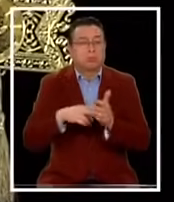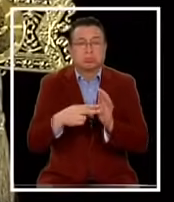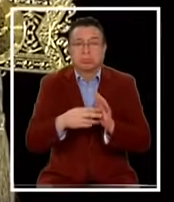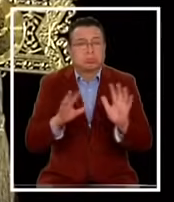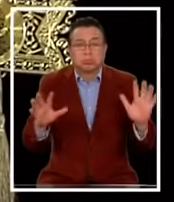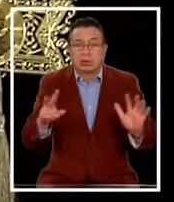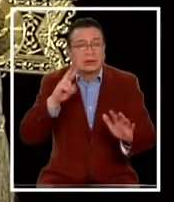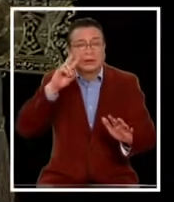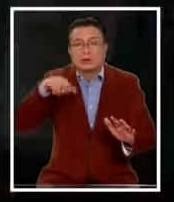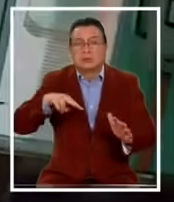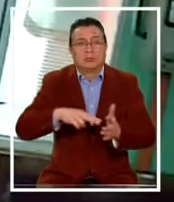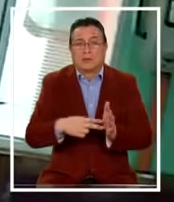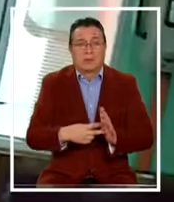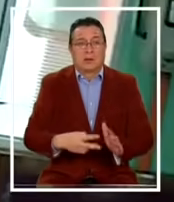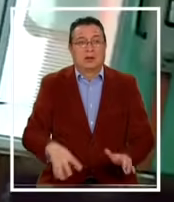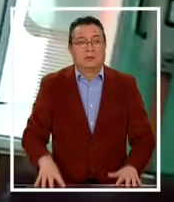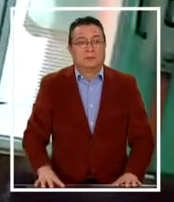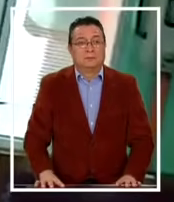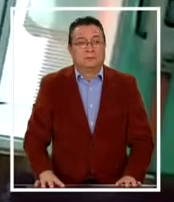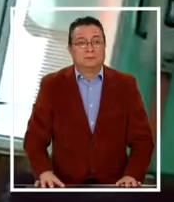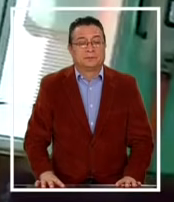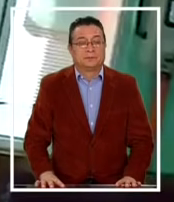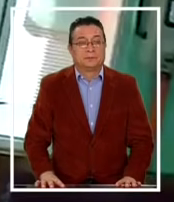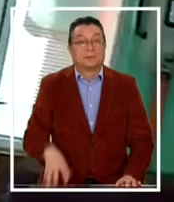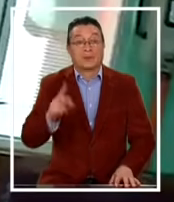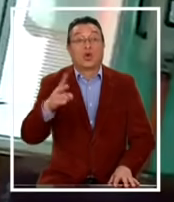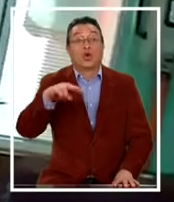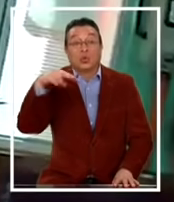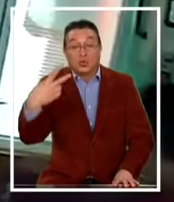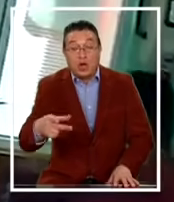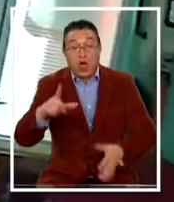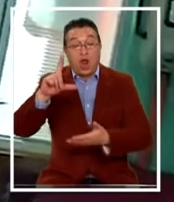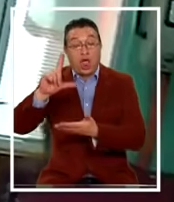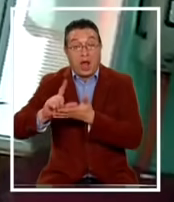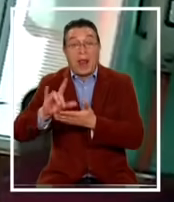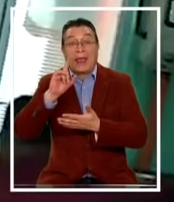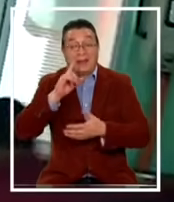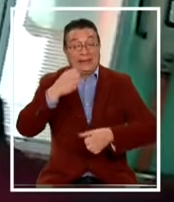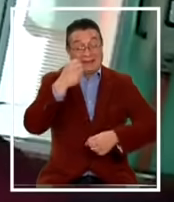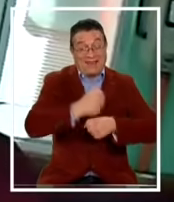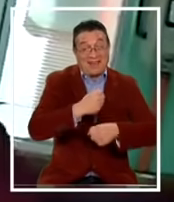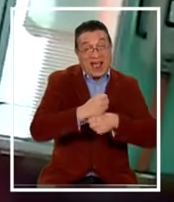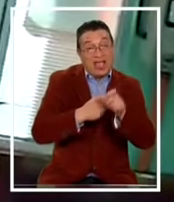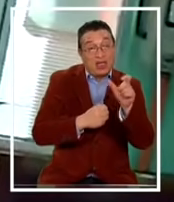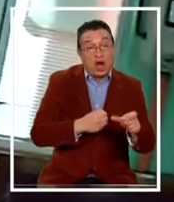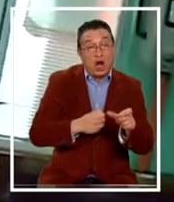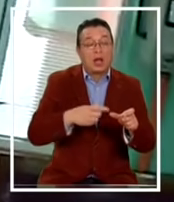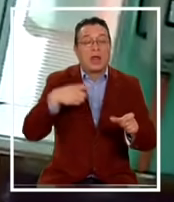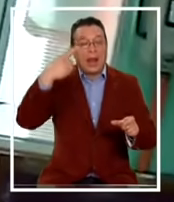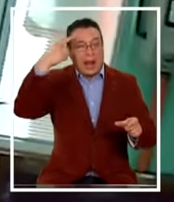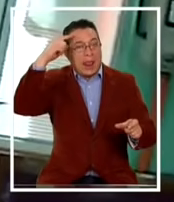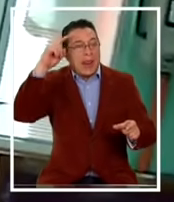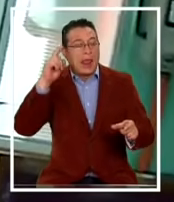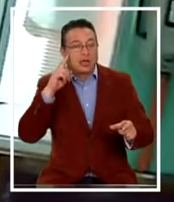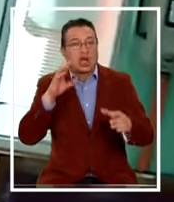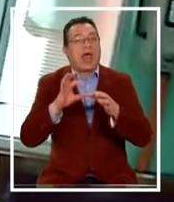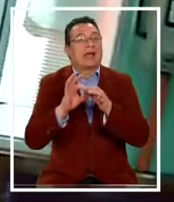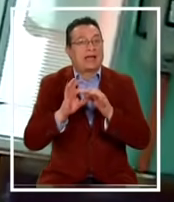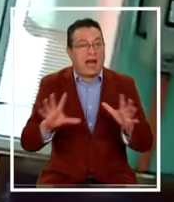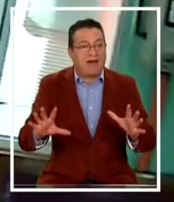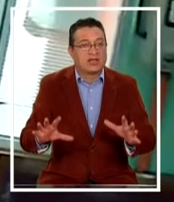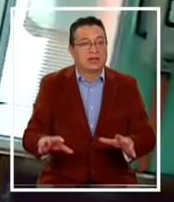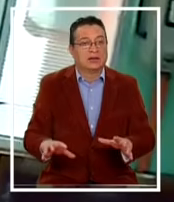Y sin ningún cuidado. Tanto el dueño del local como el trabajador resultaron con lesiones de